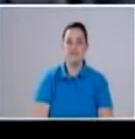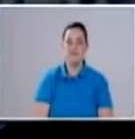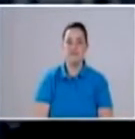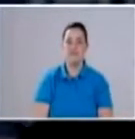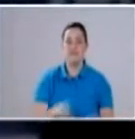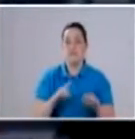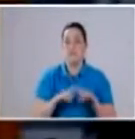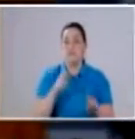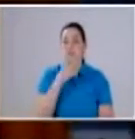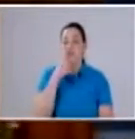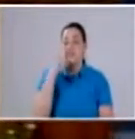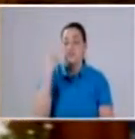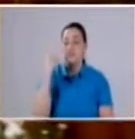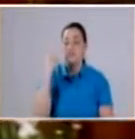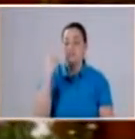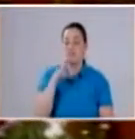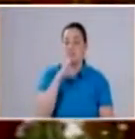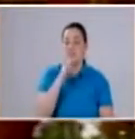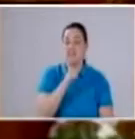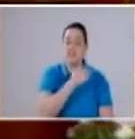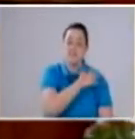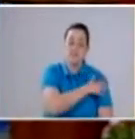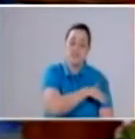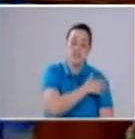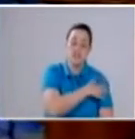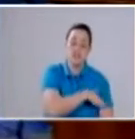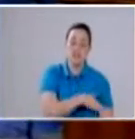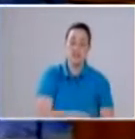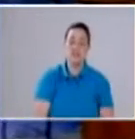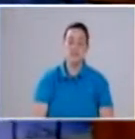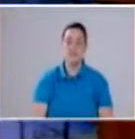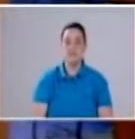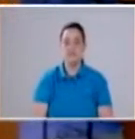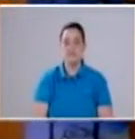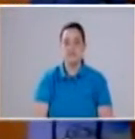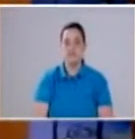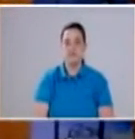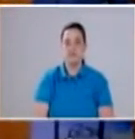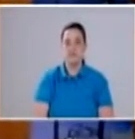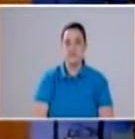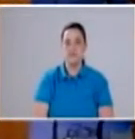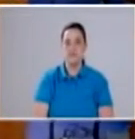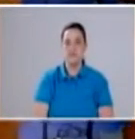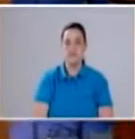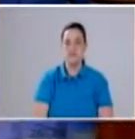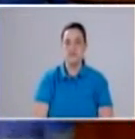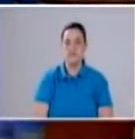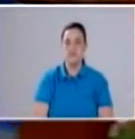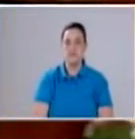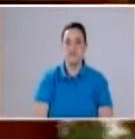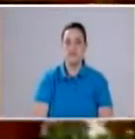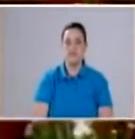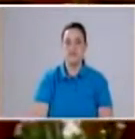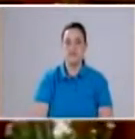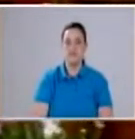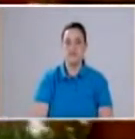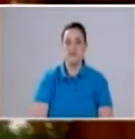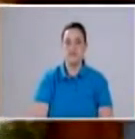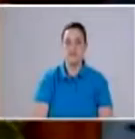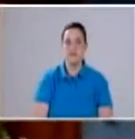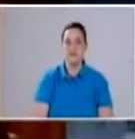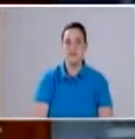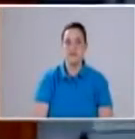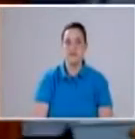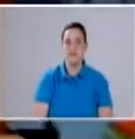Pero Dios era misericordioso, sigue siendo misericordioso y seguirá siendo misericordioso. Y a pesar de nuestros errores,